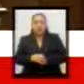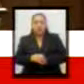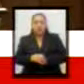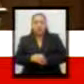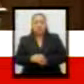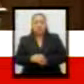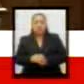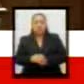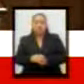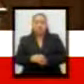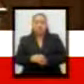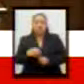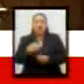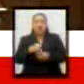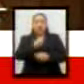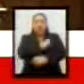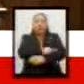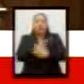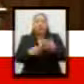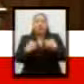en el esfuerzo que tiene el Ministerio de Economía